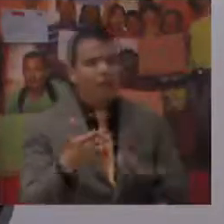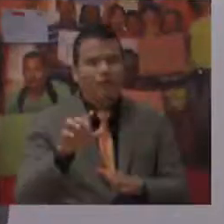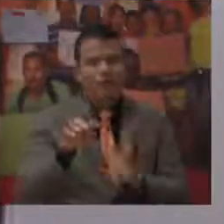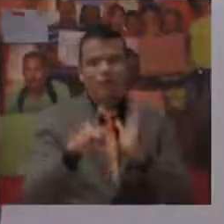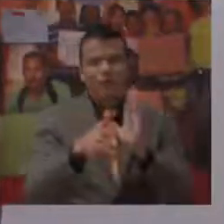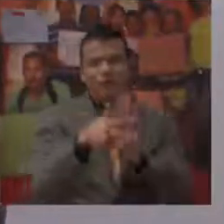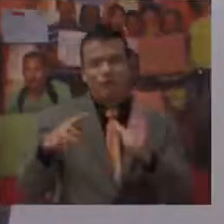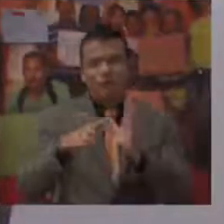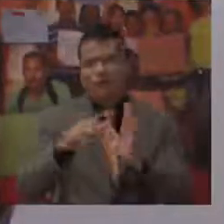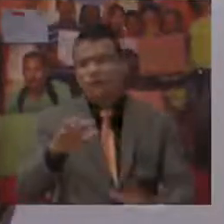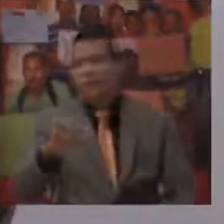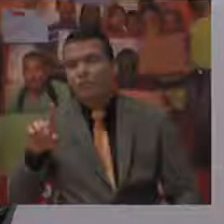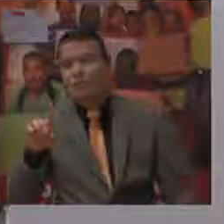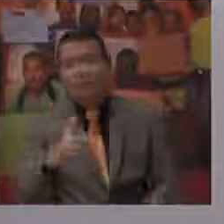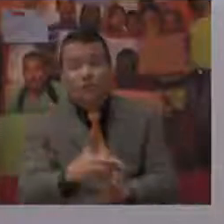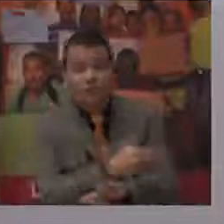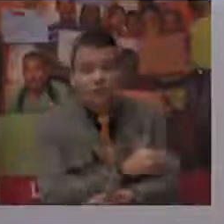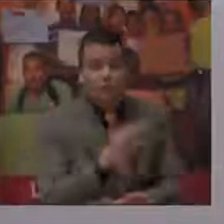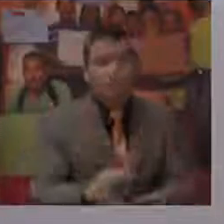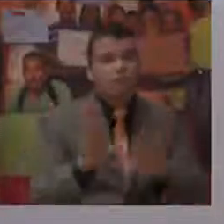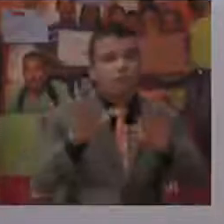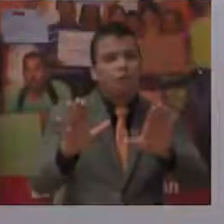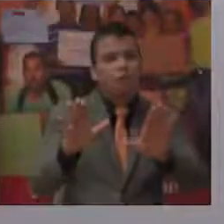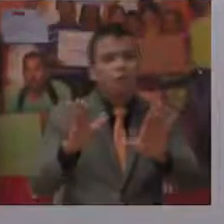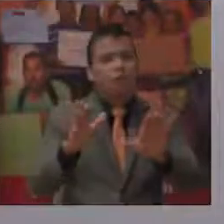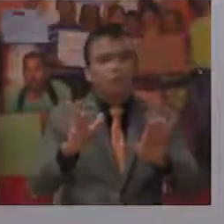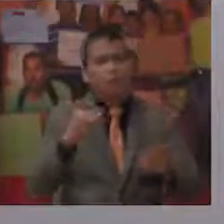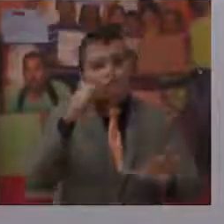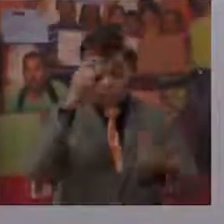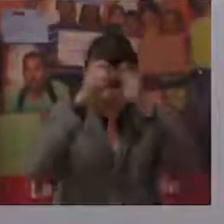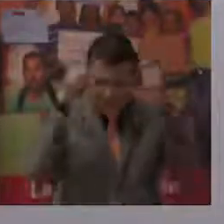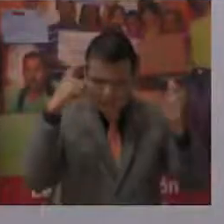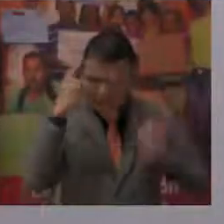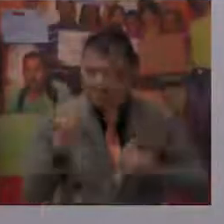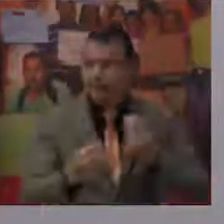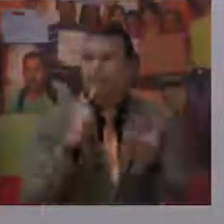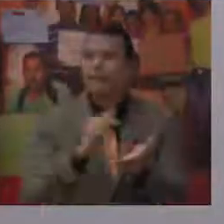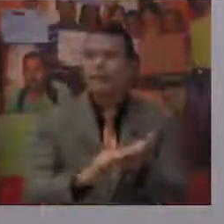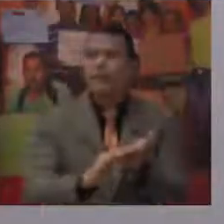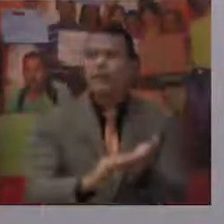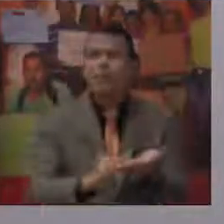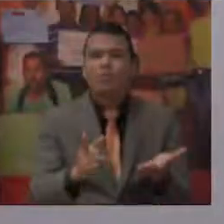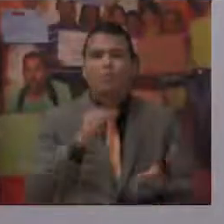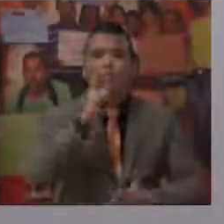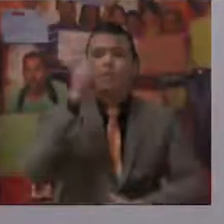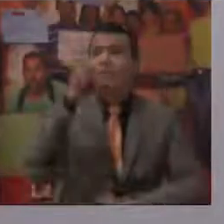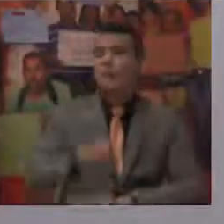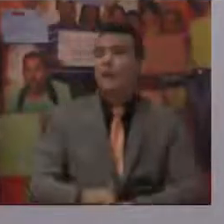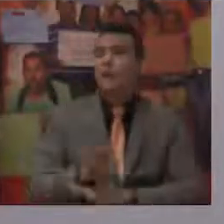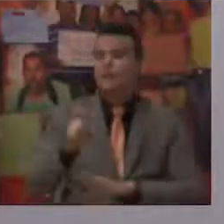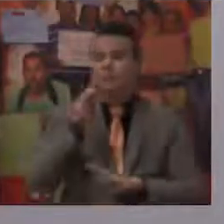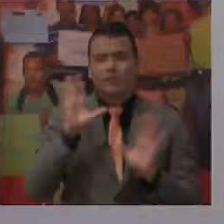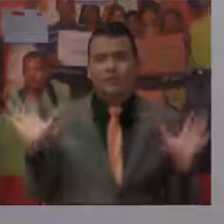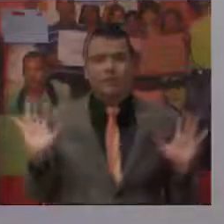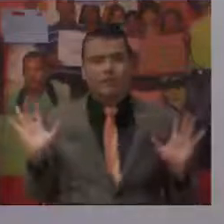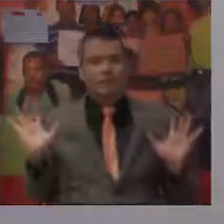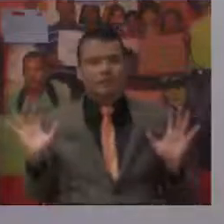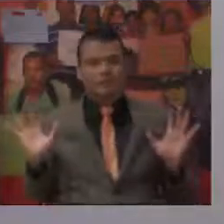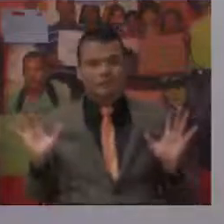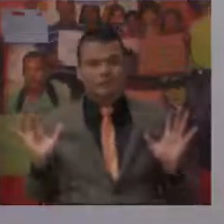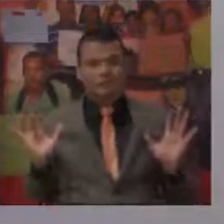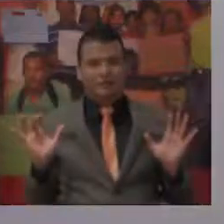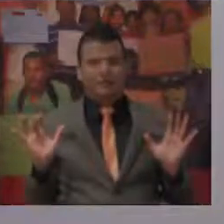91, los resolvíamos, o el Estado colombiano pretendía resolverlos, con declaratorias de estado de sitio.